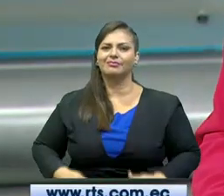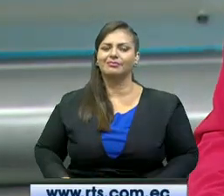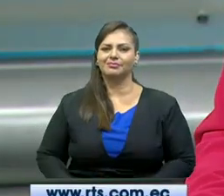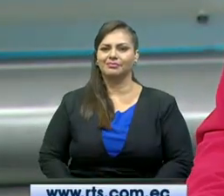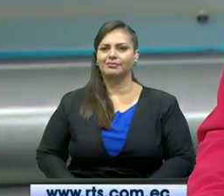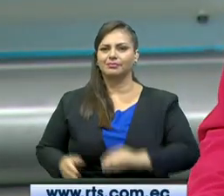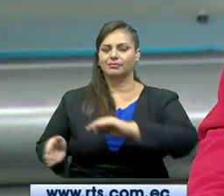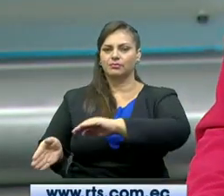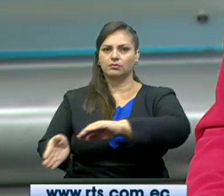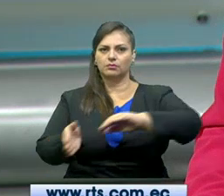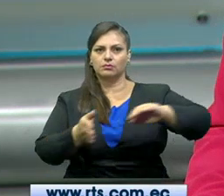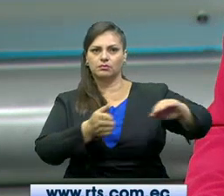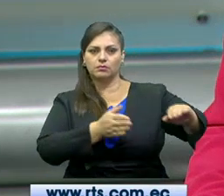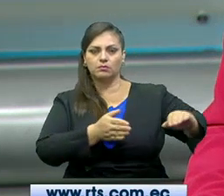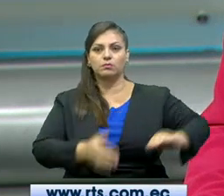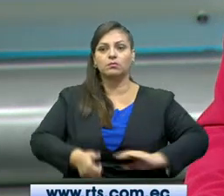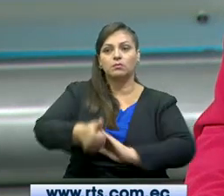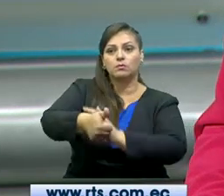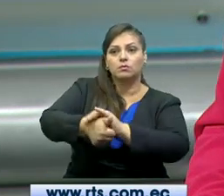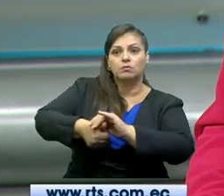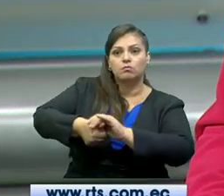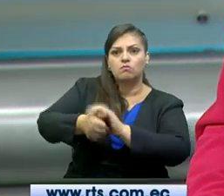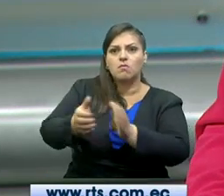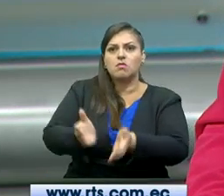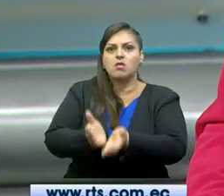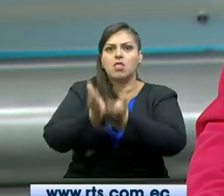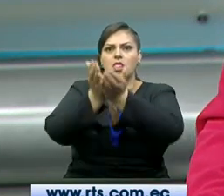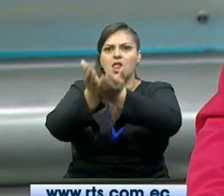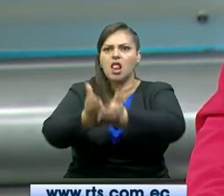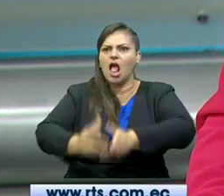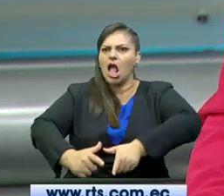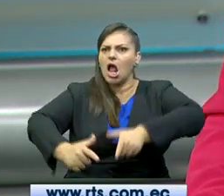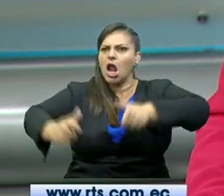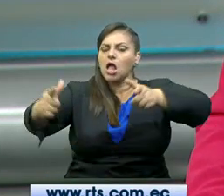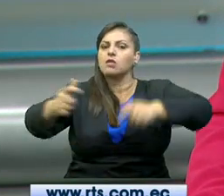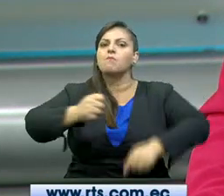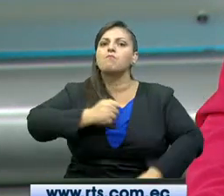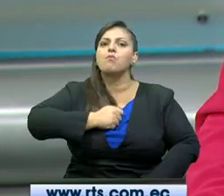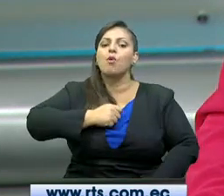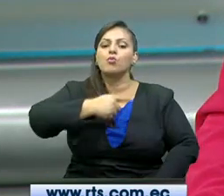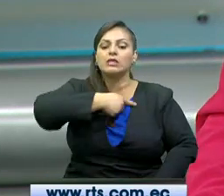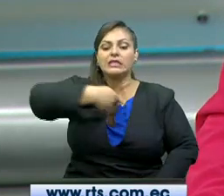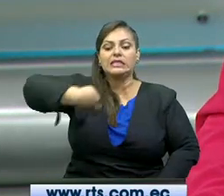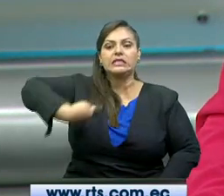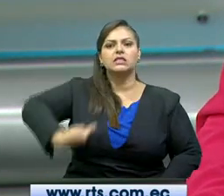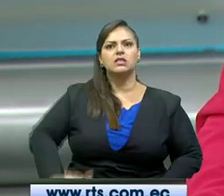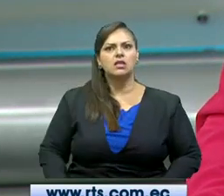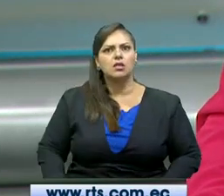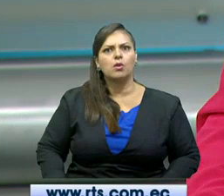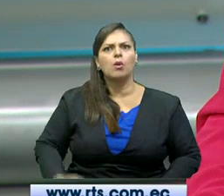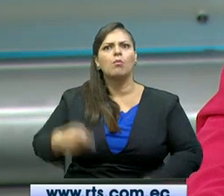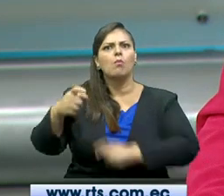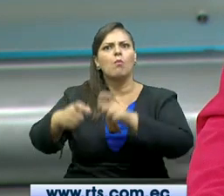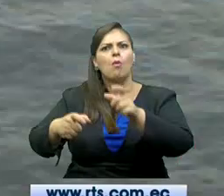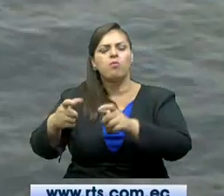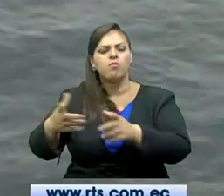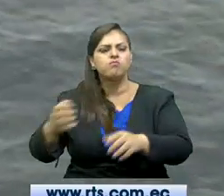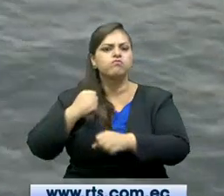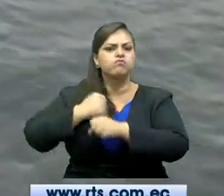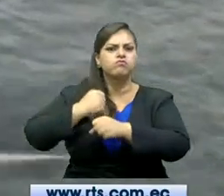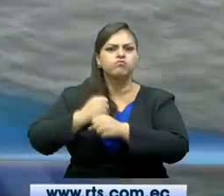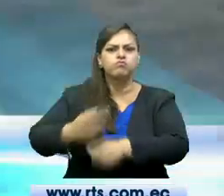En otro tema, la Armada del Ecuador capturó un buque de nacionalidad china que realizaba faenas de pesca dentro de la Reserva